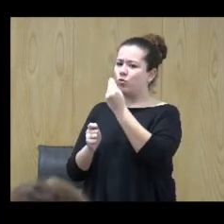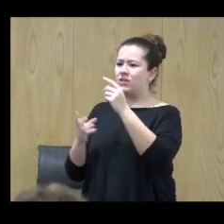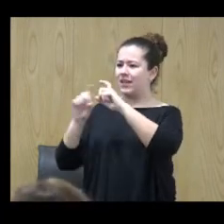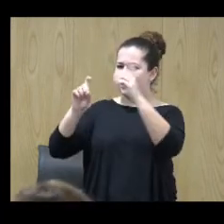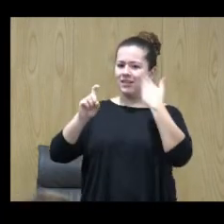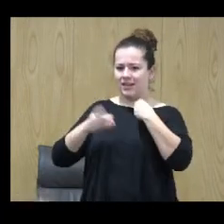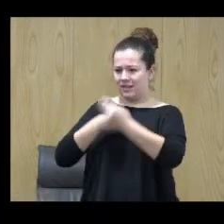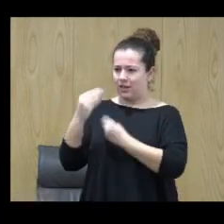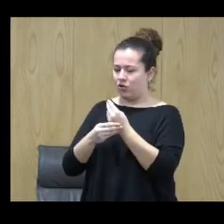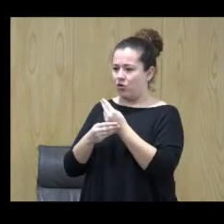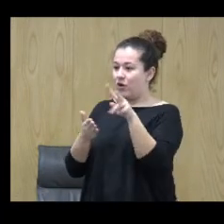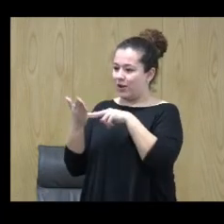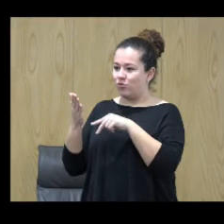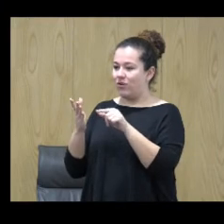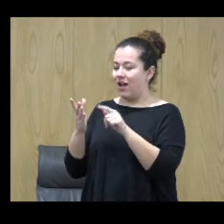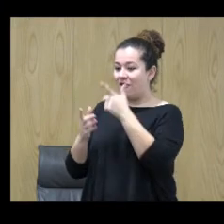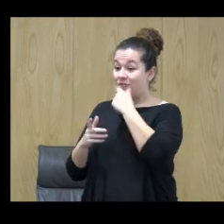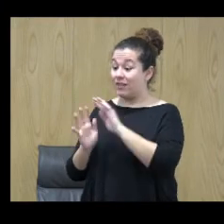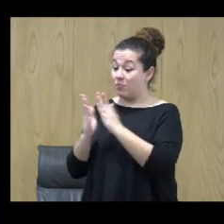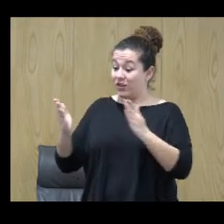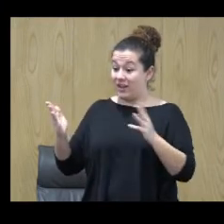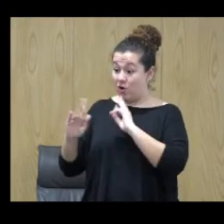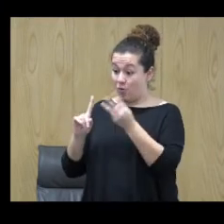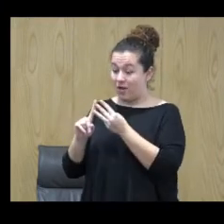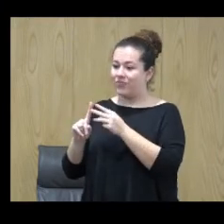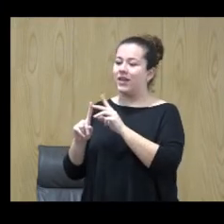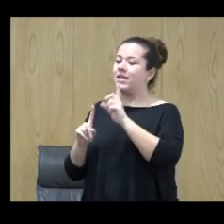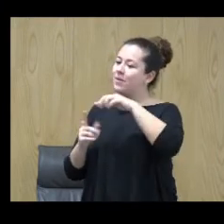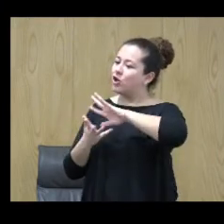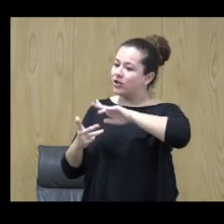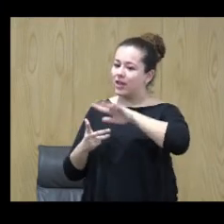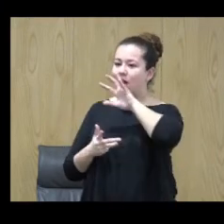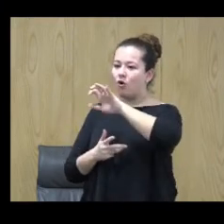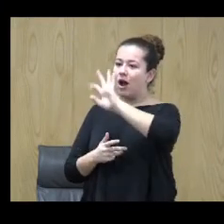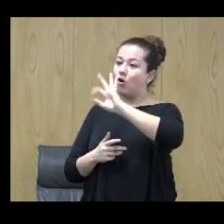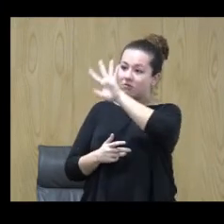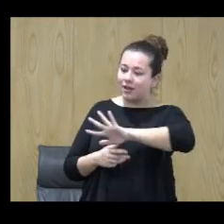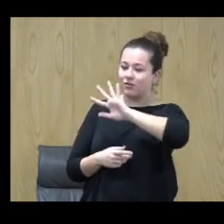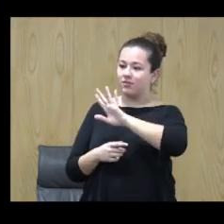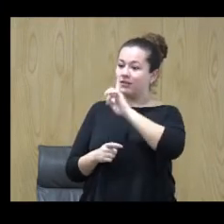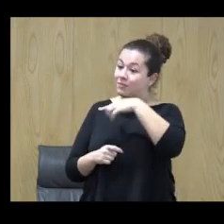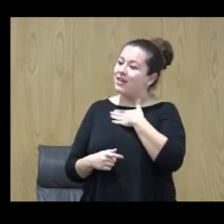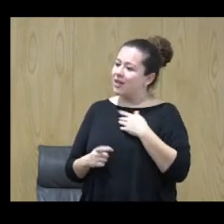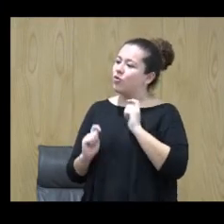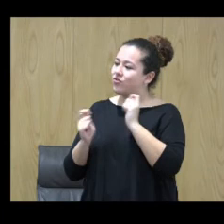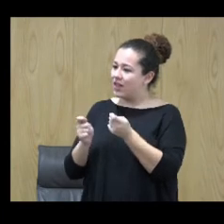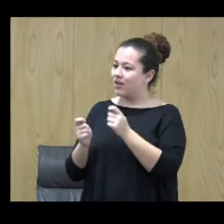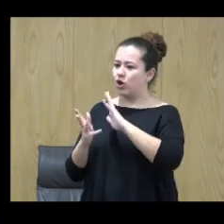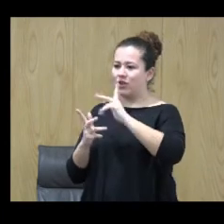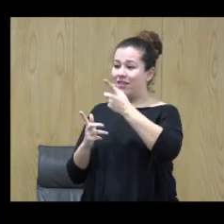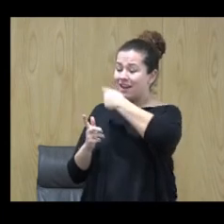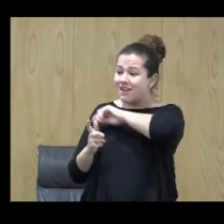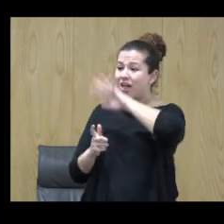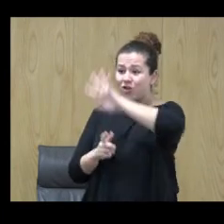haciendo lectura fácil de boletines de sus webs, de noticias a nivel local, a nivel regional. Queríamos dar también noticias a nivel nacional